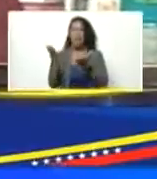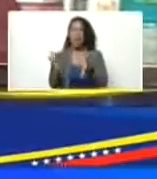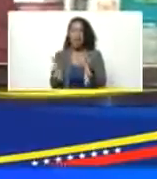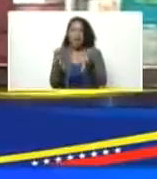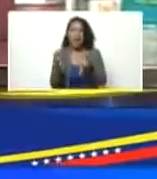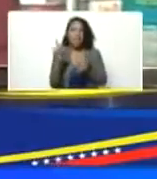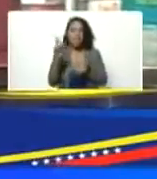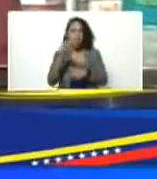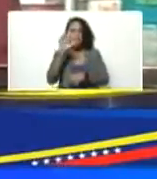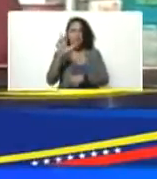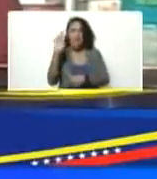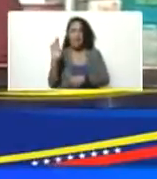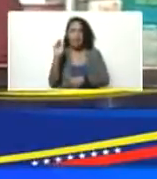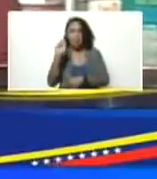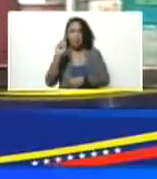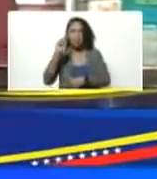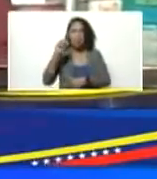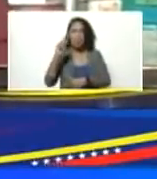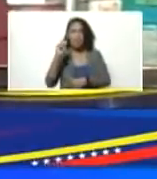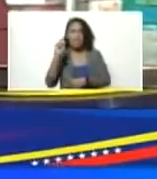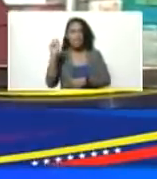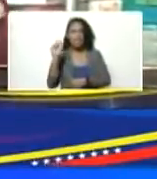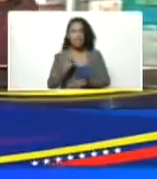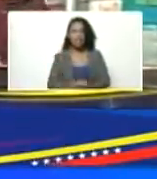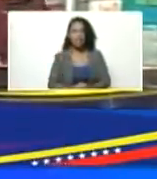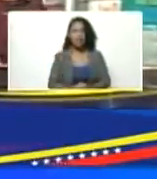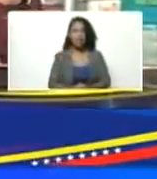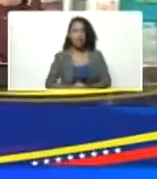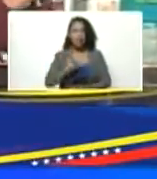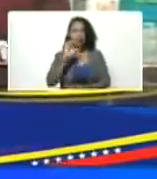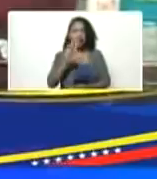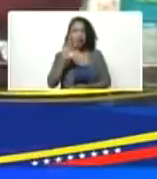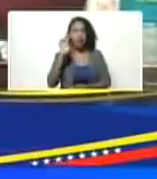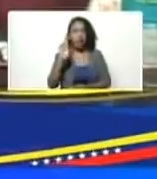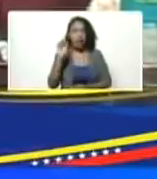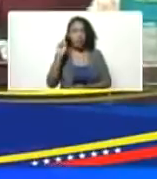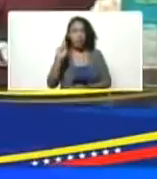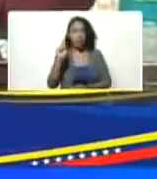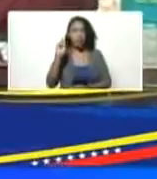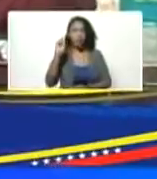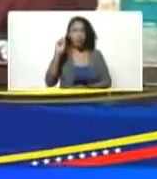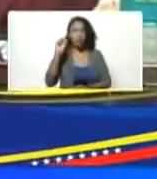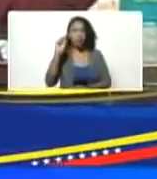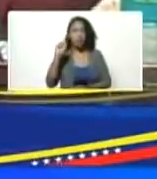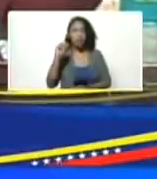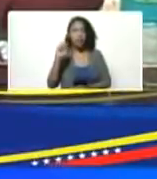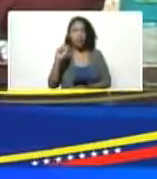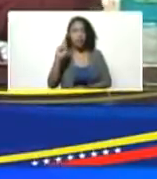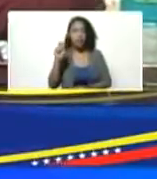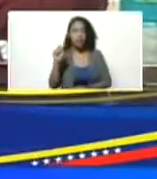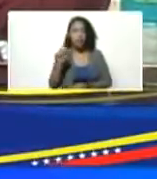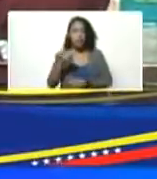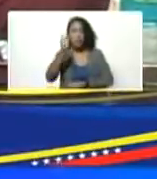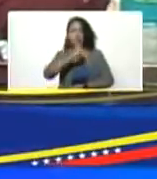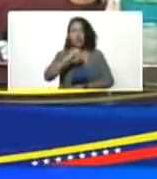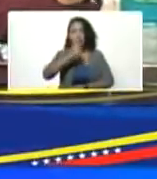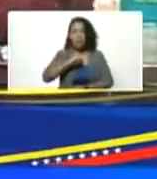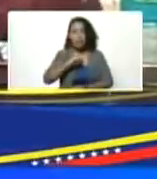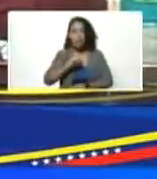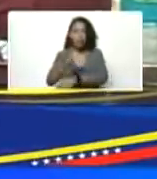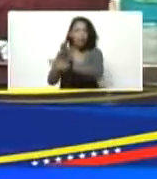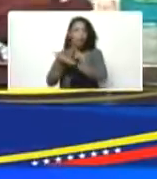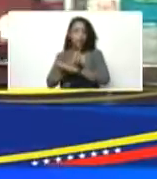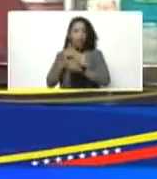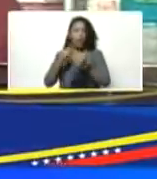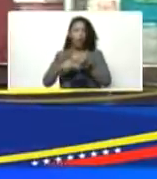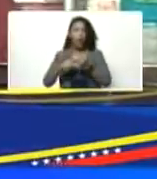recompensa por su 3R.net. Las 3R.net, la R de la resistencia al bloqueo, a la agresión,